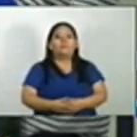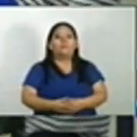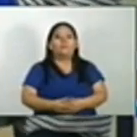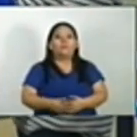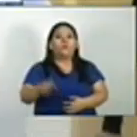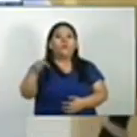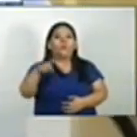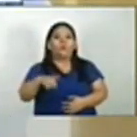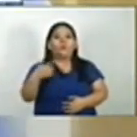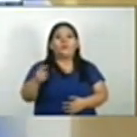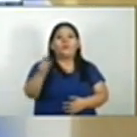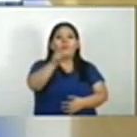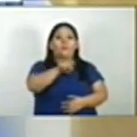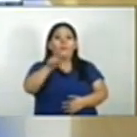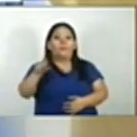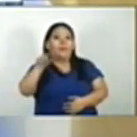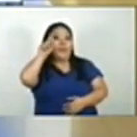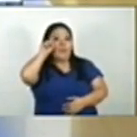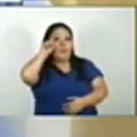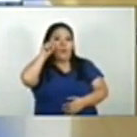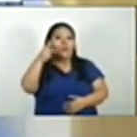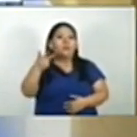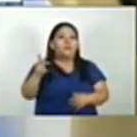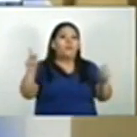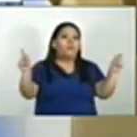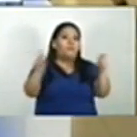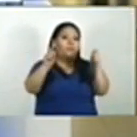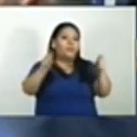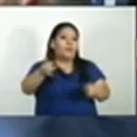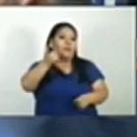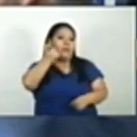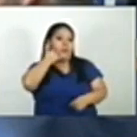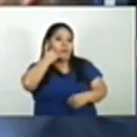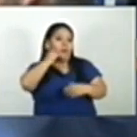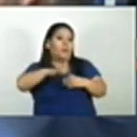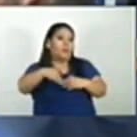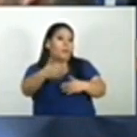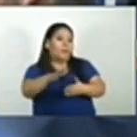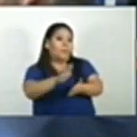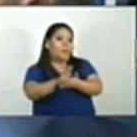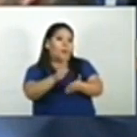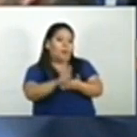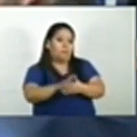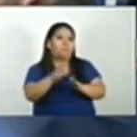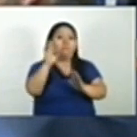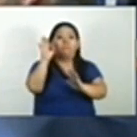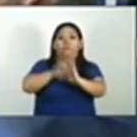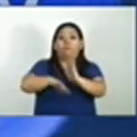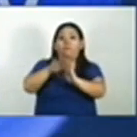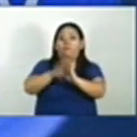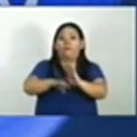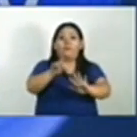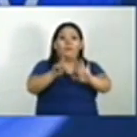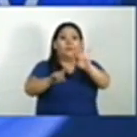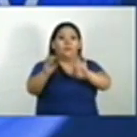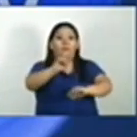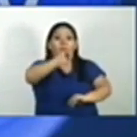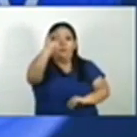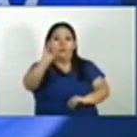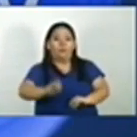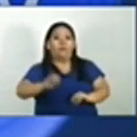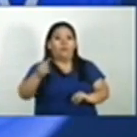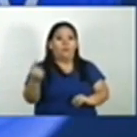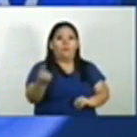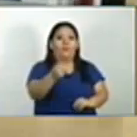Llega la Blue Week de Tigo, su tradicional feria de smartphones postpago, en la que se tendrán descuentos de hasta 60% para